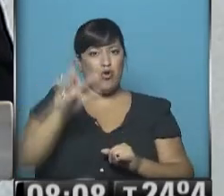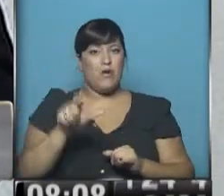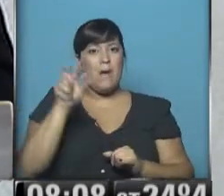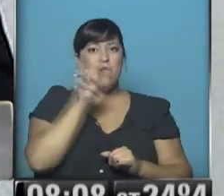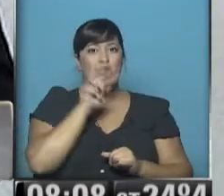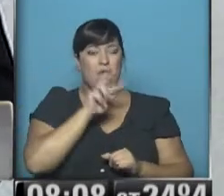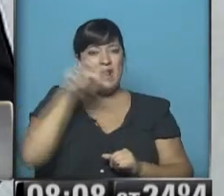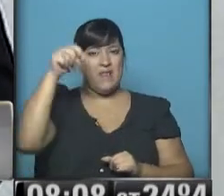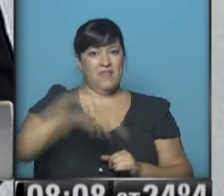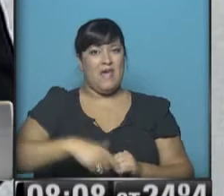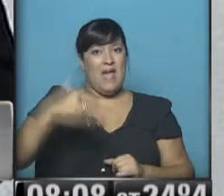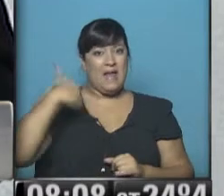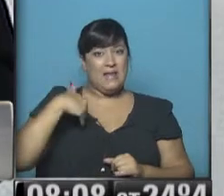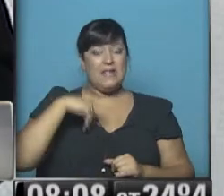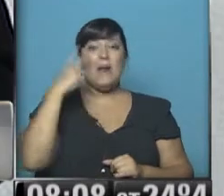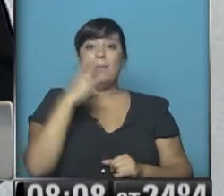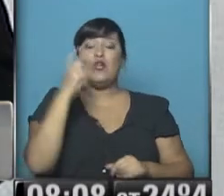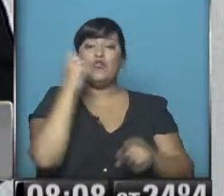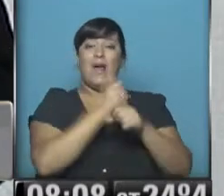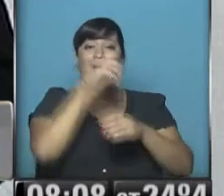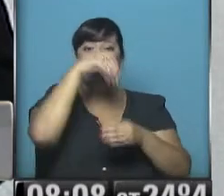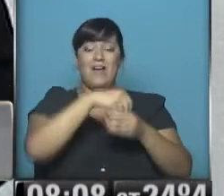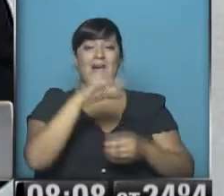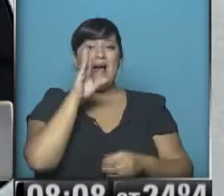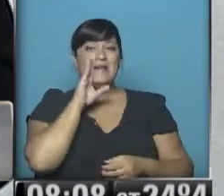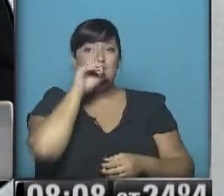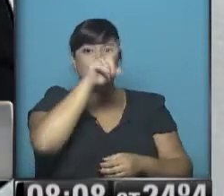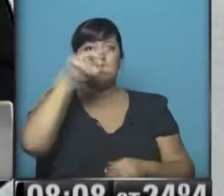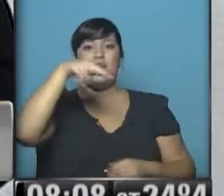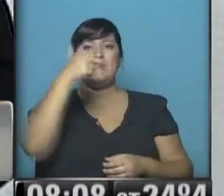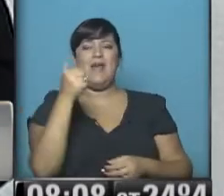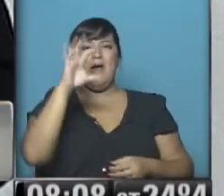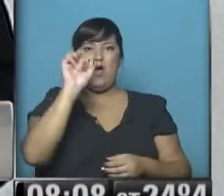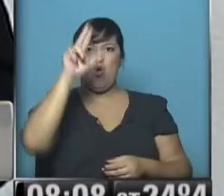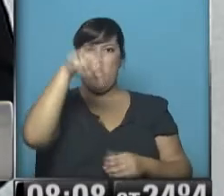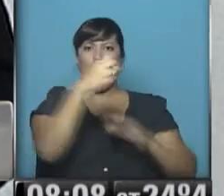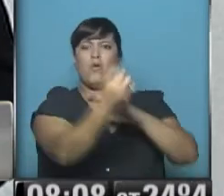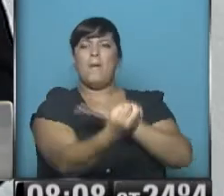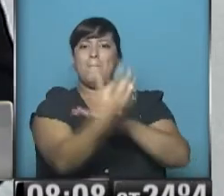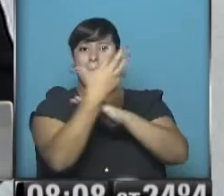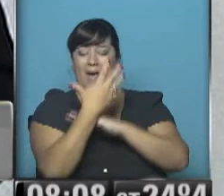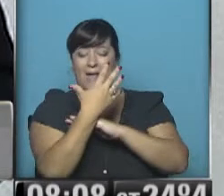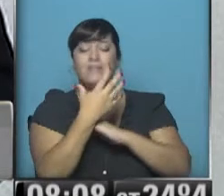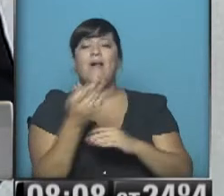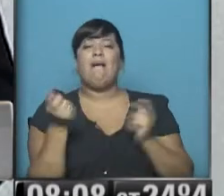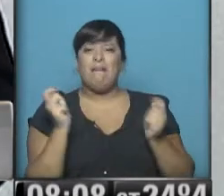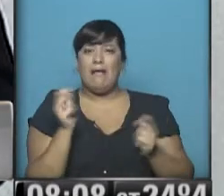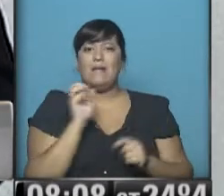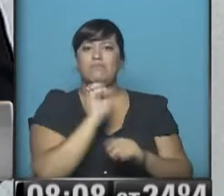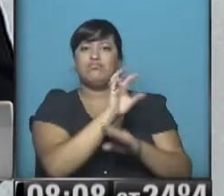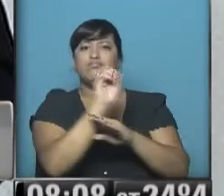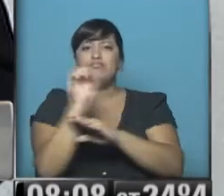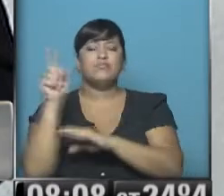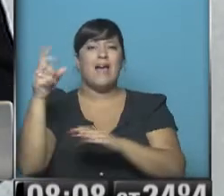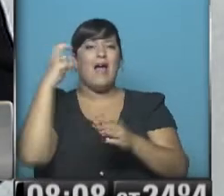de la república argentina en eeuu la doctora cecilia nahón ha enviado a cada uno de los miembros del congreso de